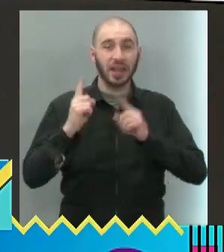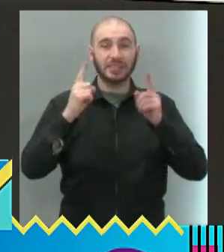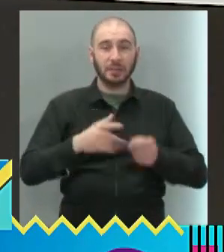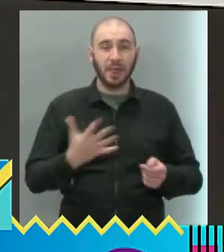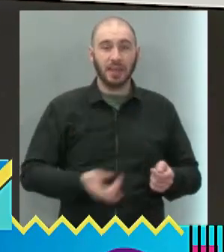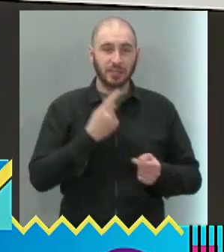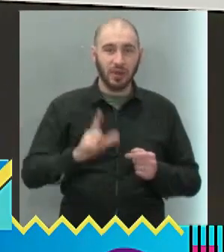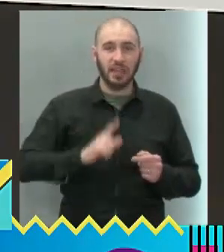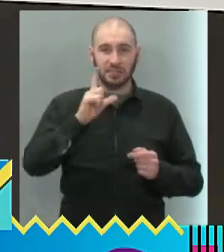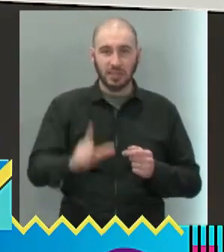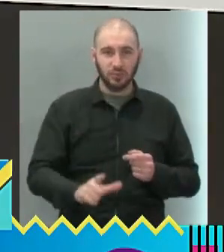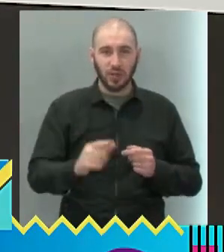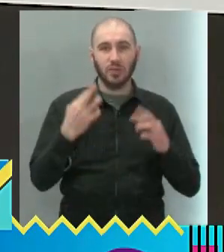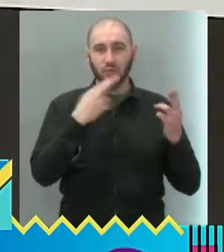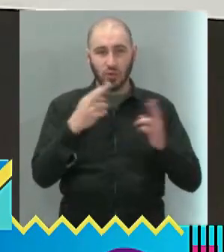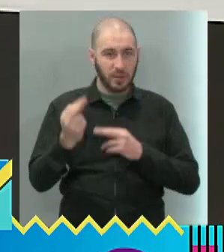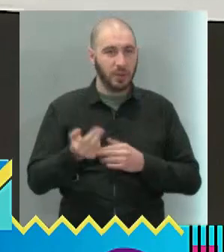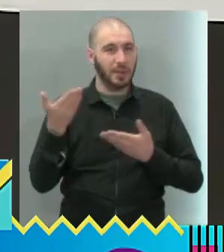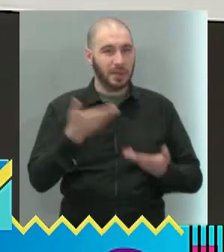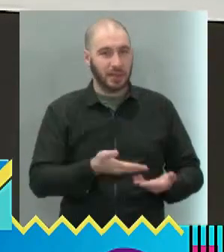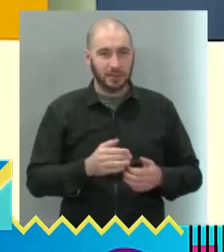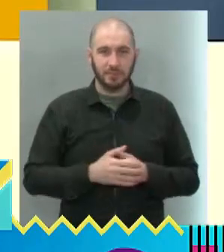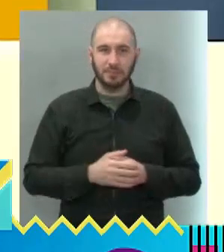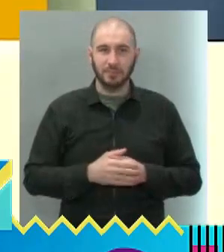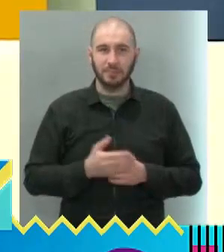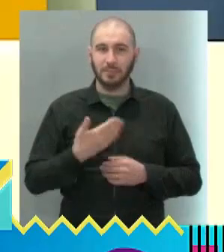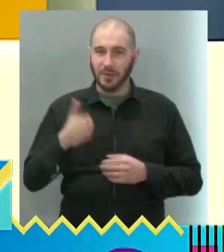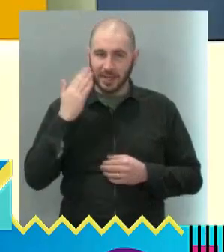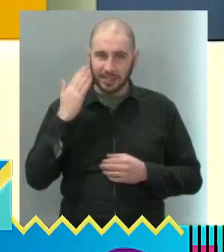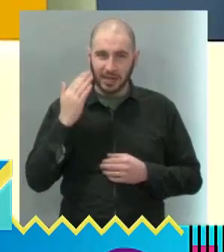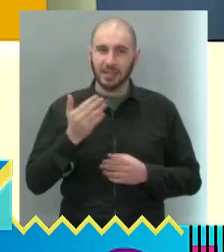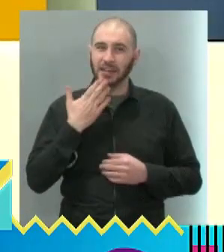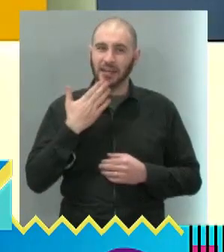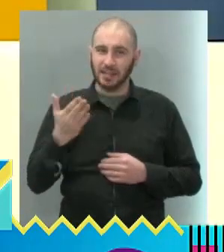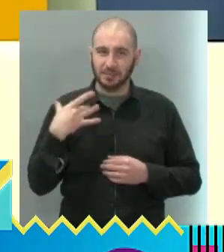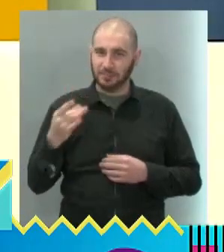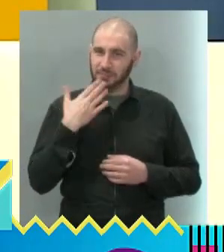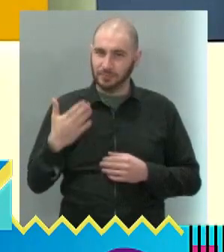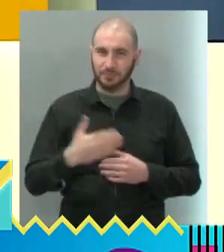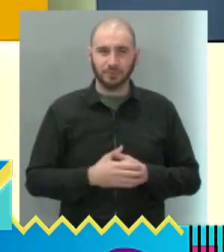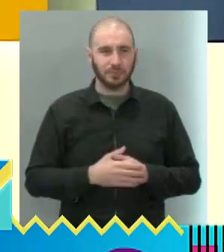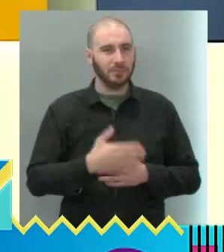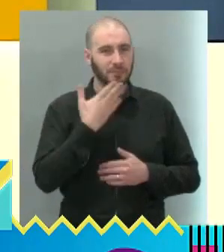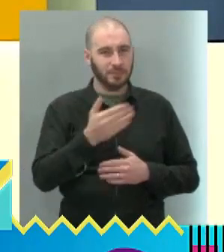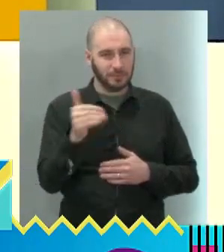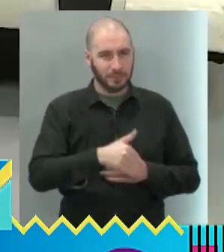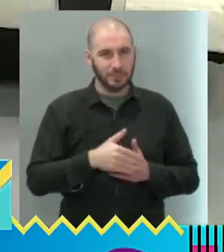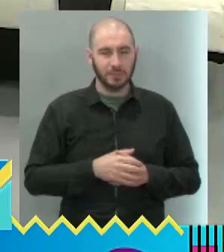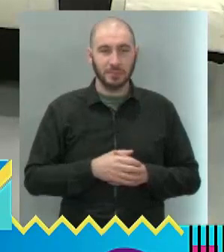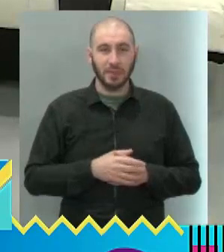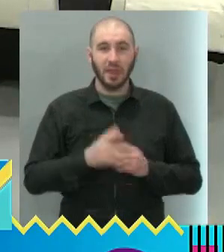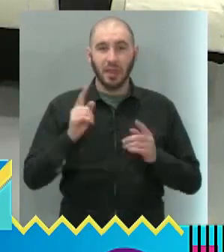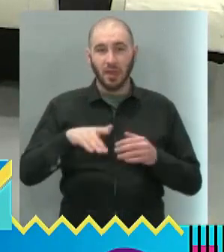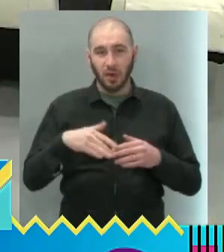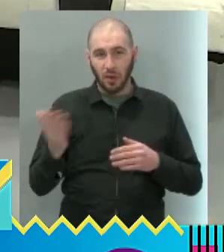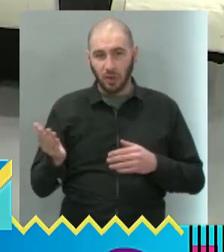también directora de la licenciatura en Turismo. Bienvenida, Sandra. Muy buenas tardes, muchas gracias por la invitación. Bueno, gracias por acompañarnos. Y